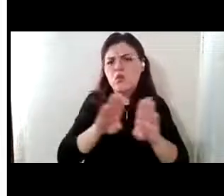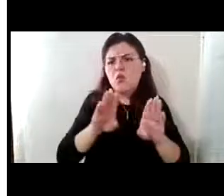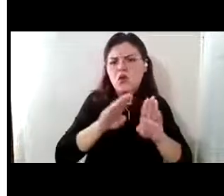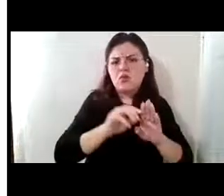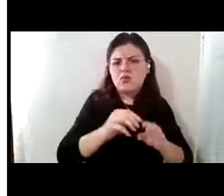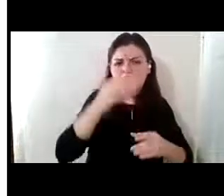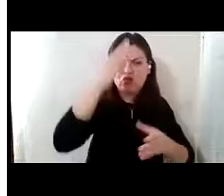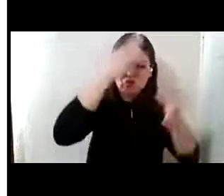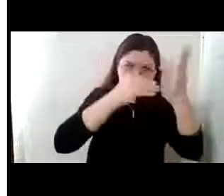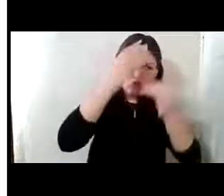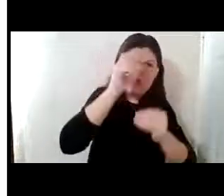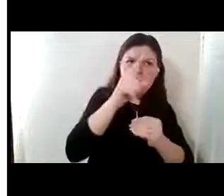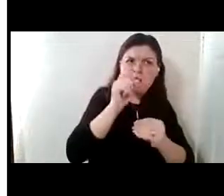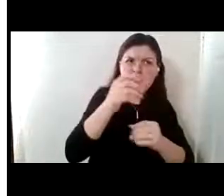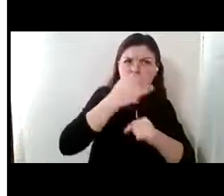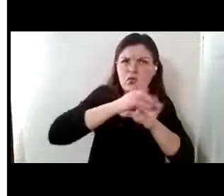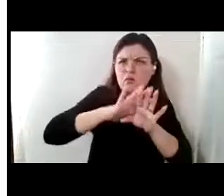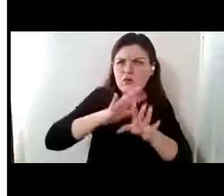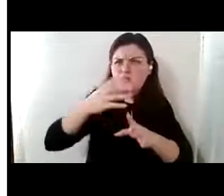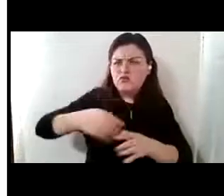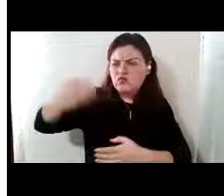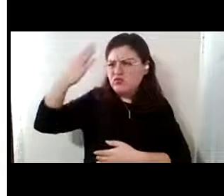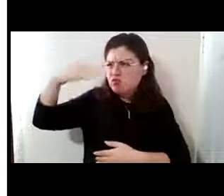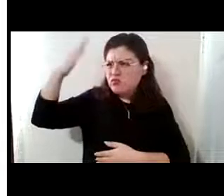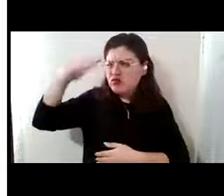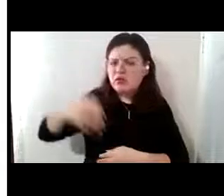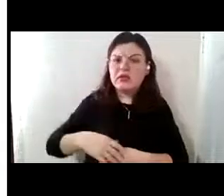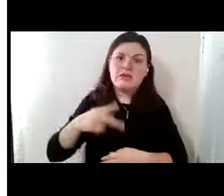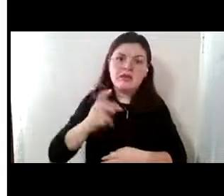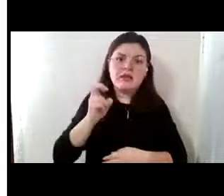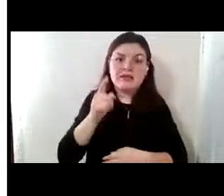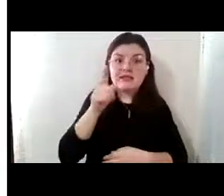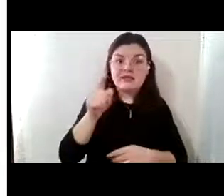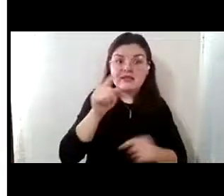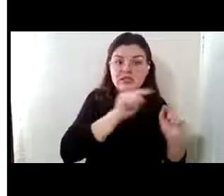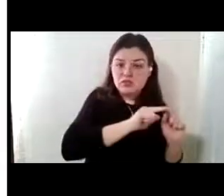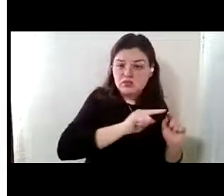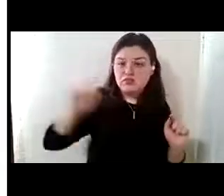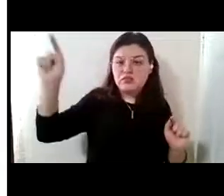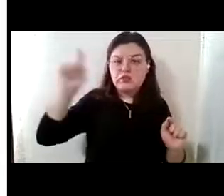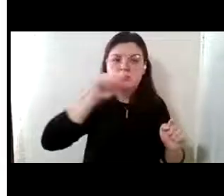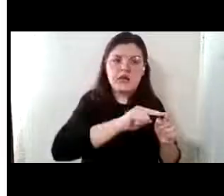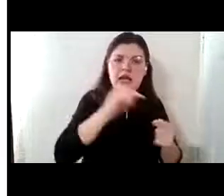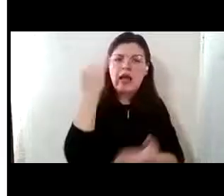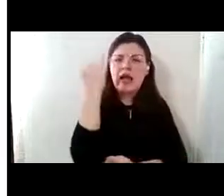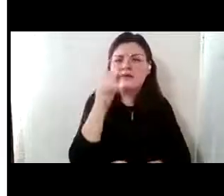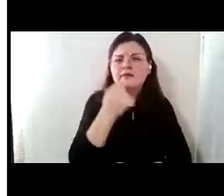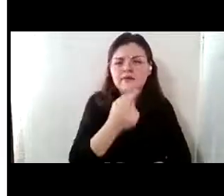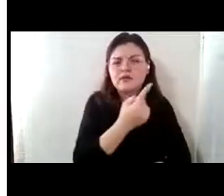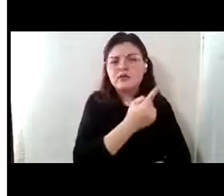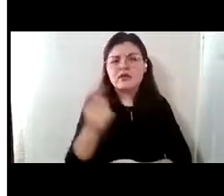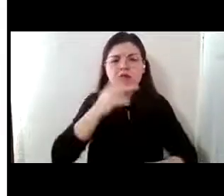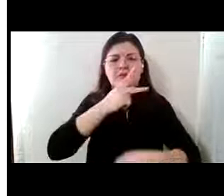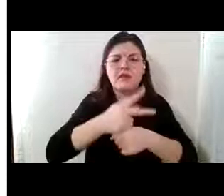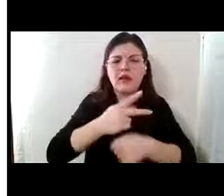información. Entonces, vean aquí cómo vemos en esta línea los niveles educativos que tenemos: preescolar, primaria, secundaria,